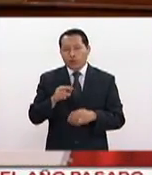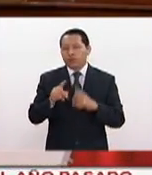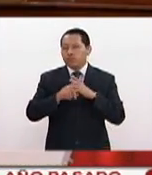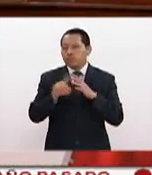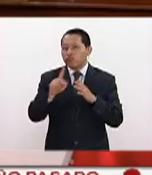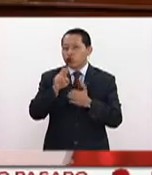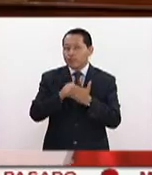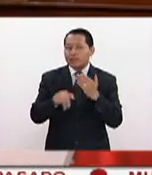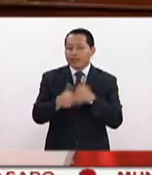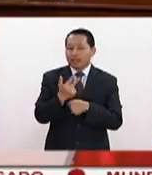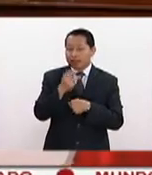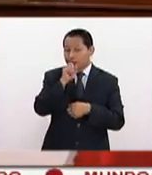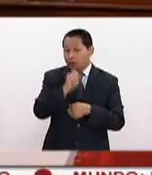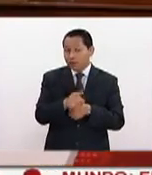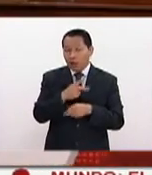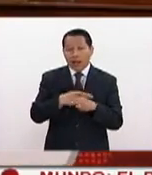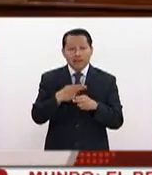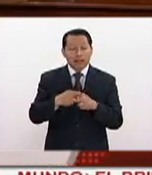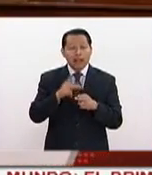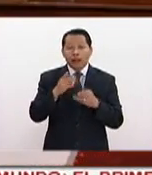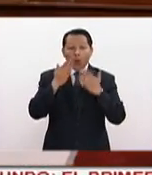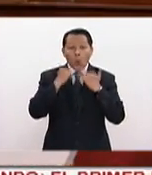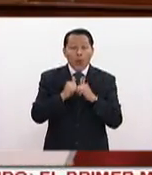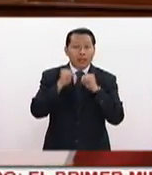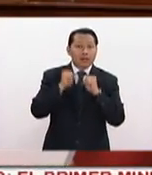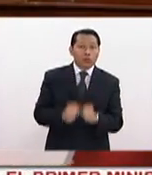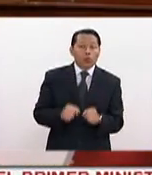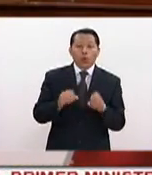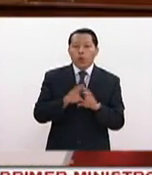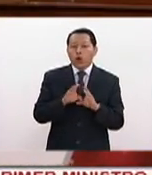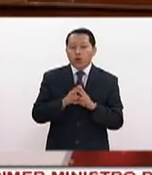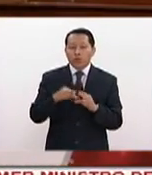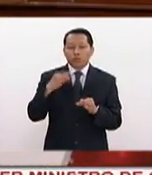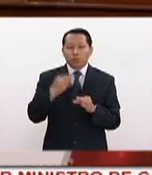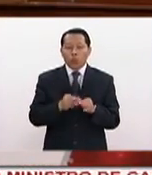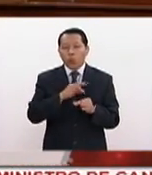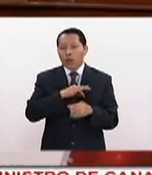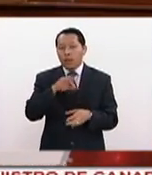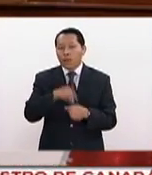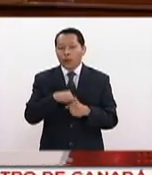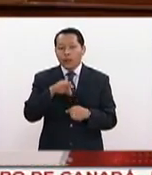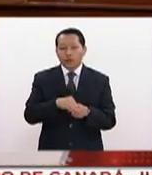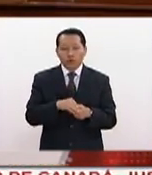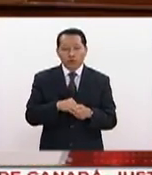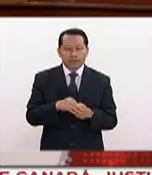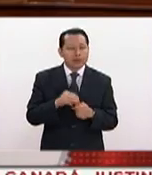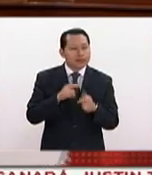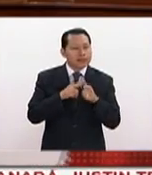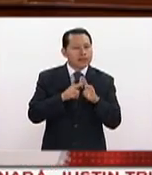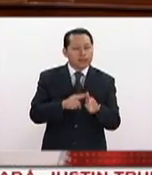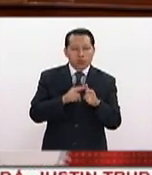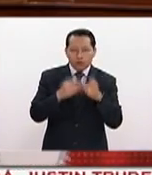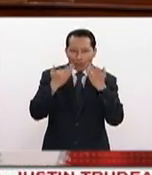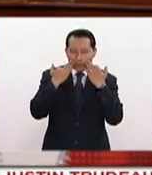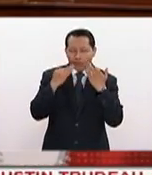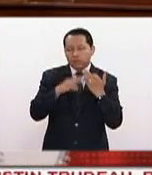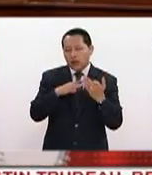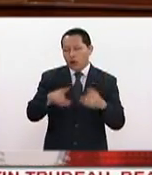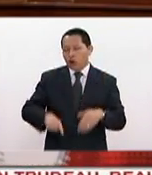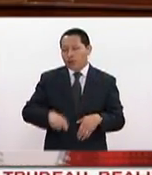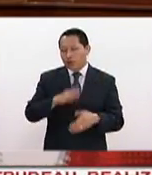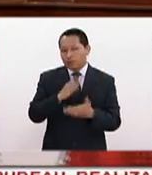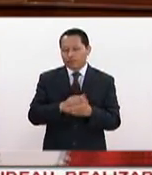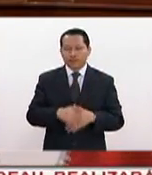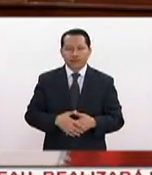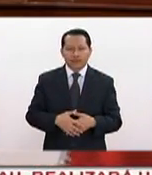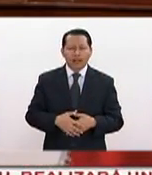en 2013, así que hasta que no tengan garantías absolutas de que esto va a ser sometido a votación, muy probablemente seguiremos viendo la parálisis del gobierno.